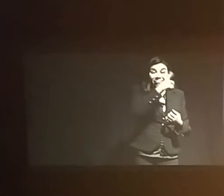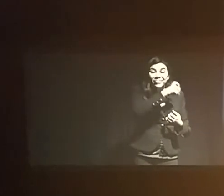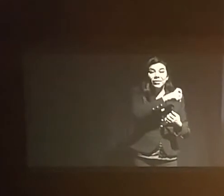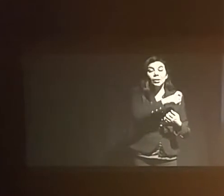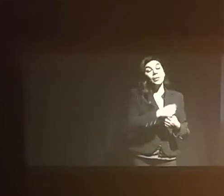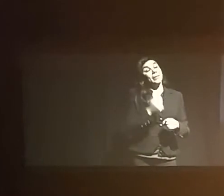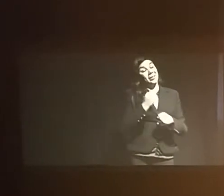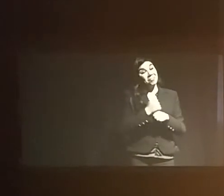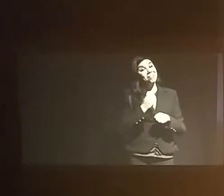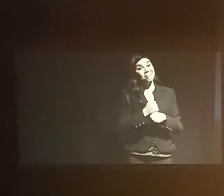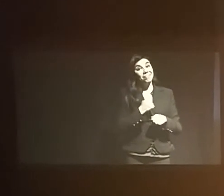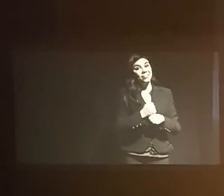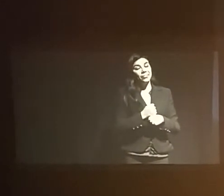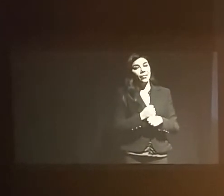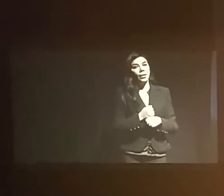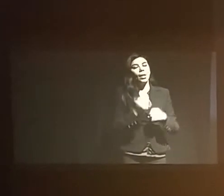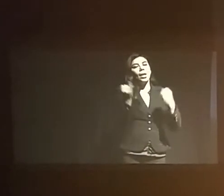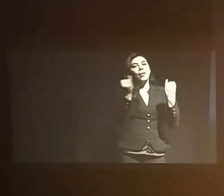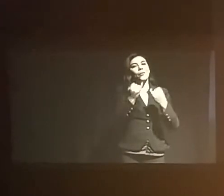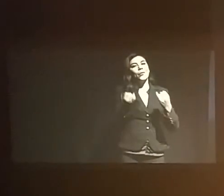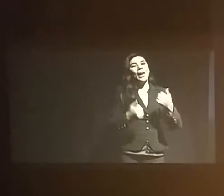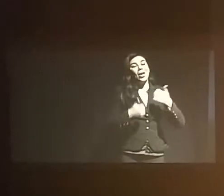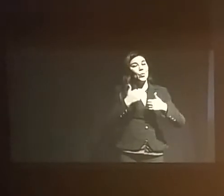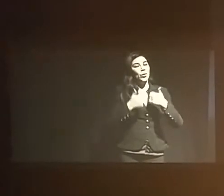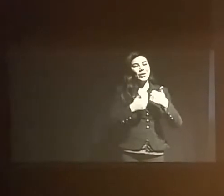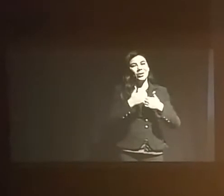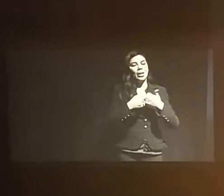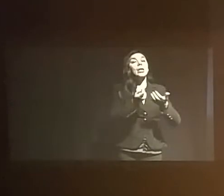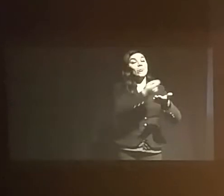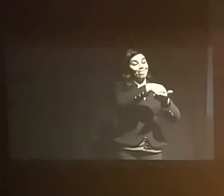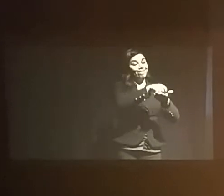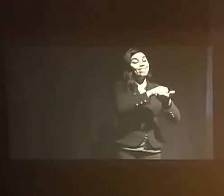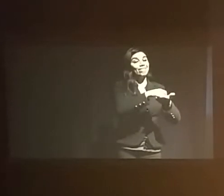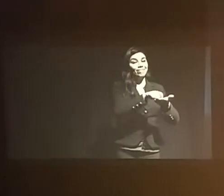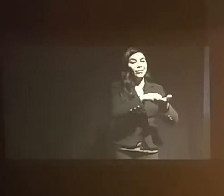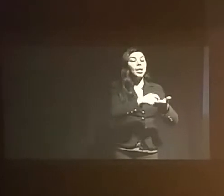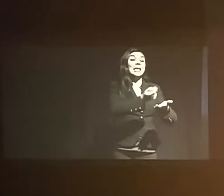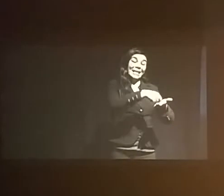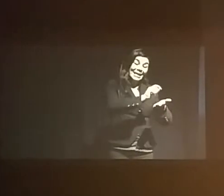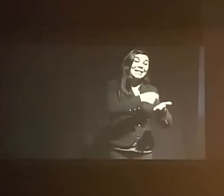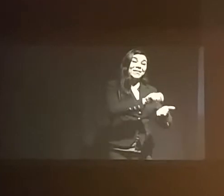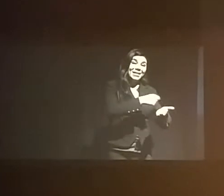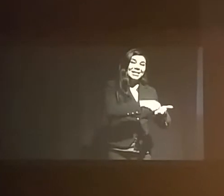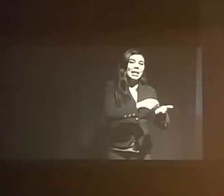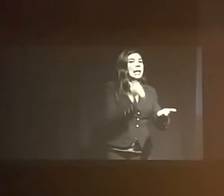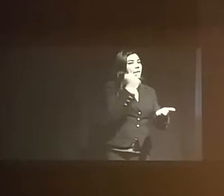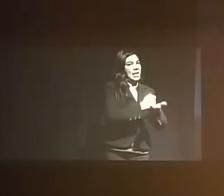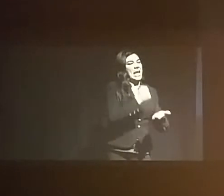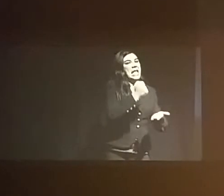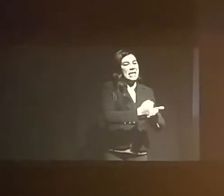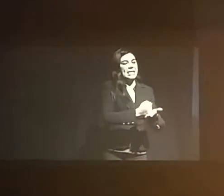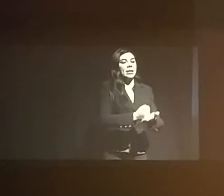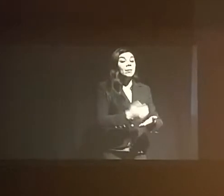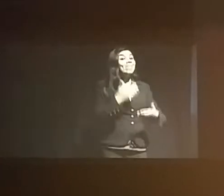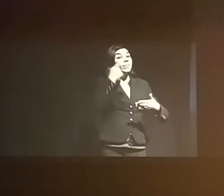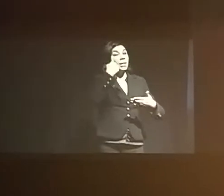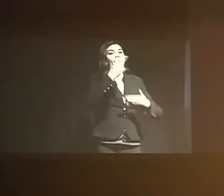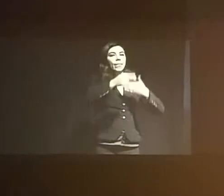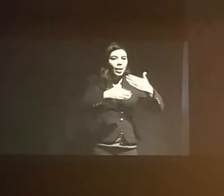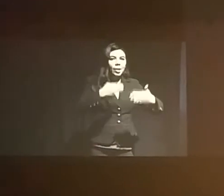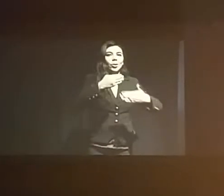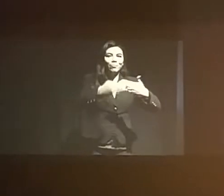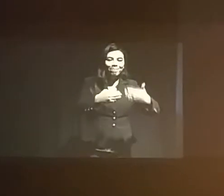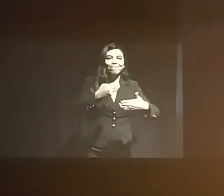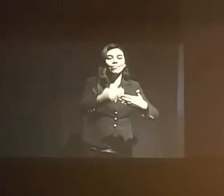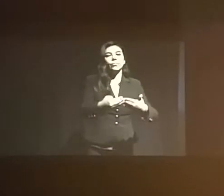más pega aún es formar a los profesionales que diseñan, que revisan, que fiscalizan, que hacen seguimiento.